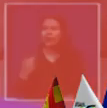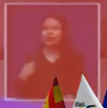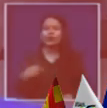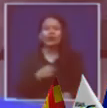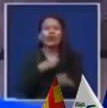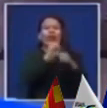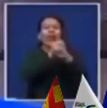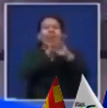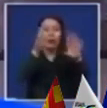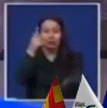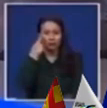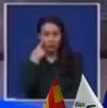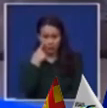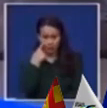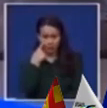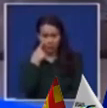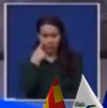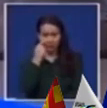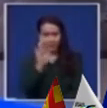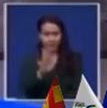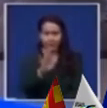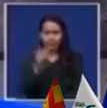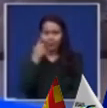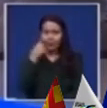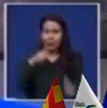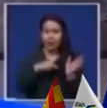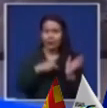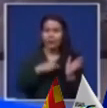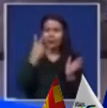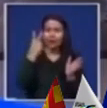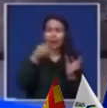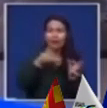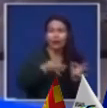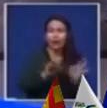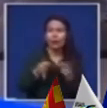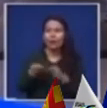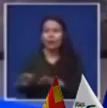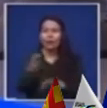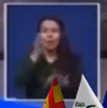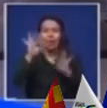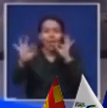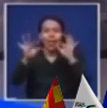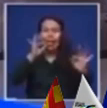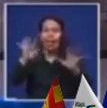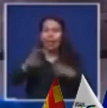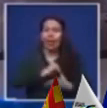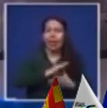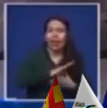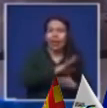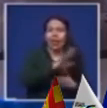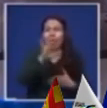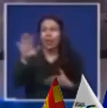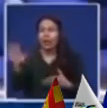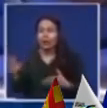A ver, vamos a hacer una idea. No sé si nos pueden ayudar aquí. Tenemos 2 tipos de virus, de hecho, de una manera didáctica. Si ustedes pueden ver aquí,